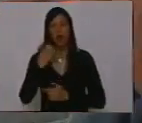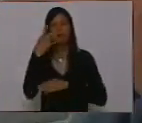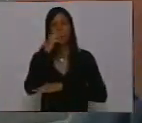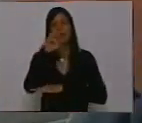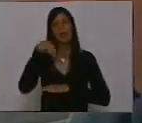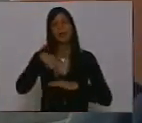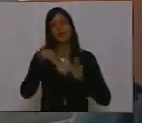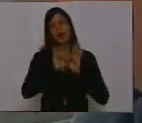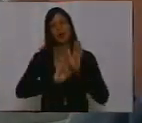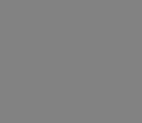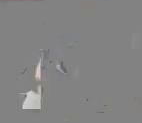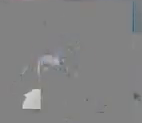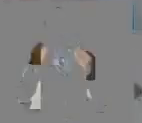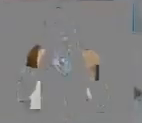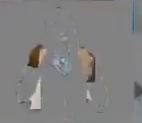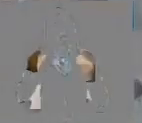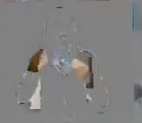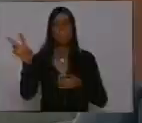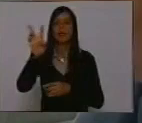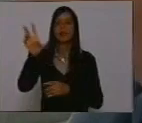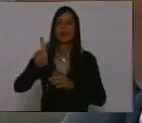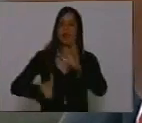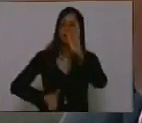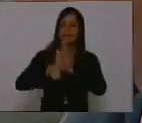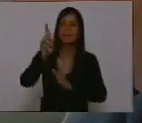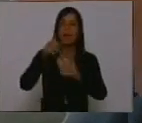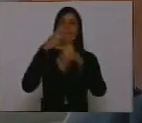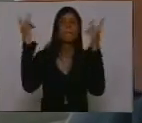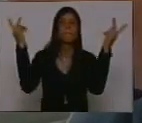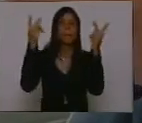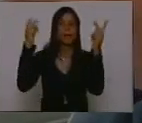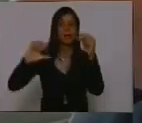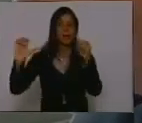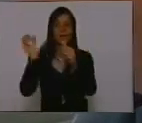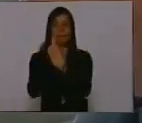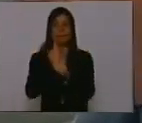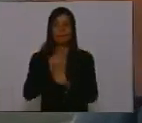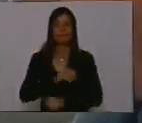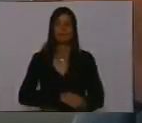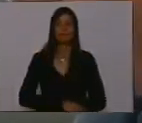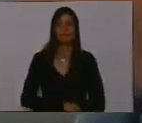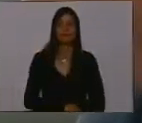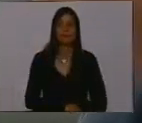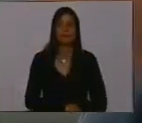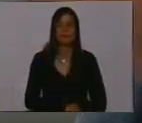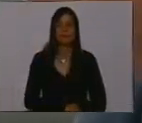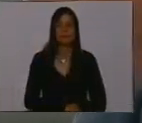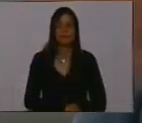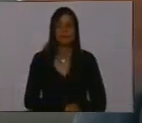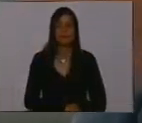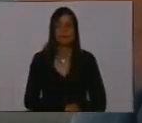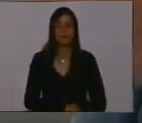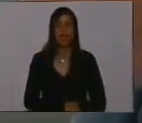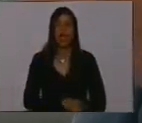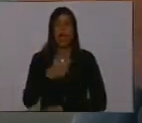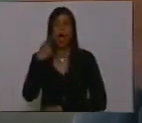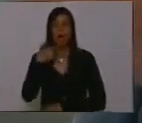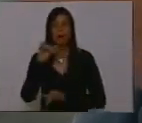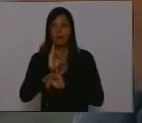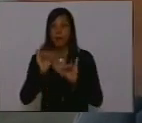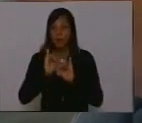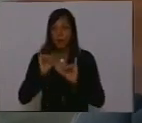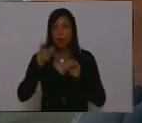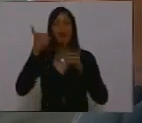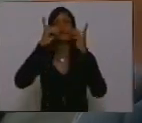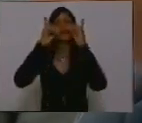Nacional Constituyente saldremos victoriosos en las futuras batallas que nos toca enfrentar. Agotada la materia, la presidenta